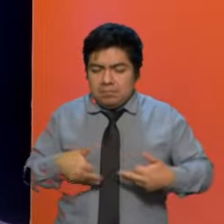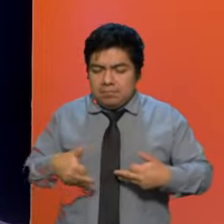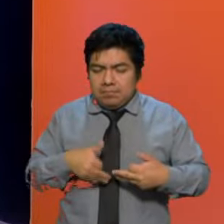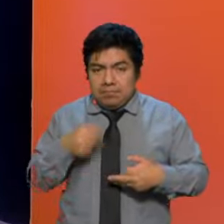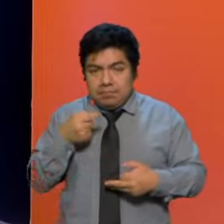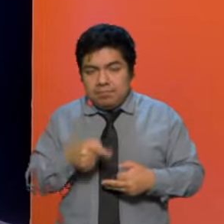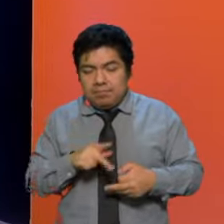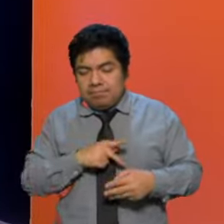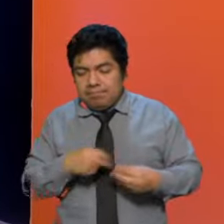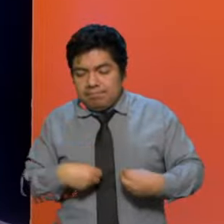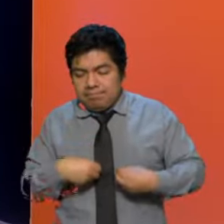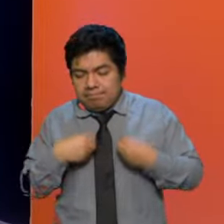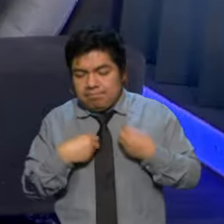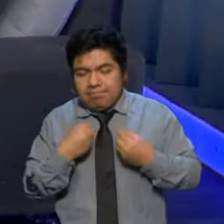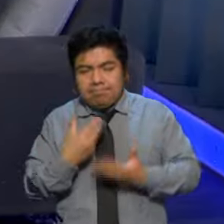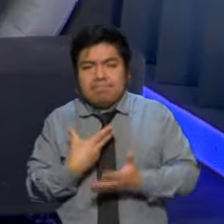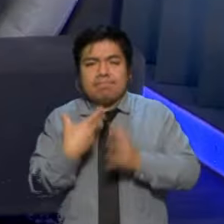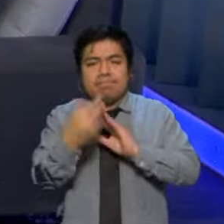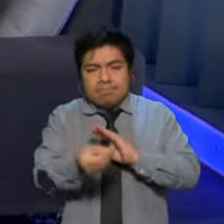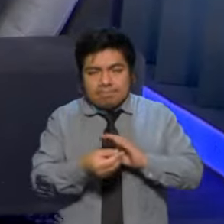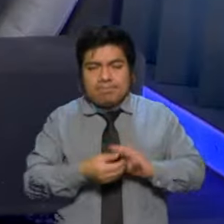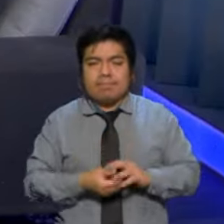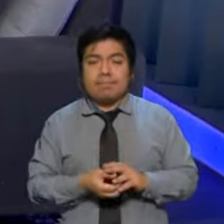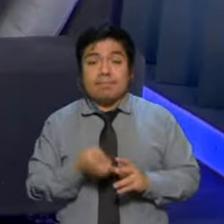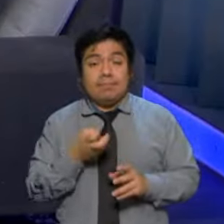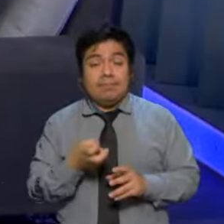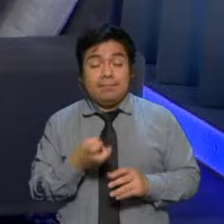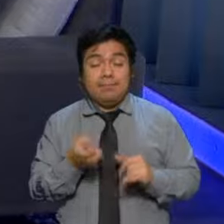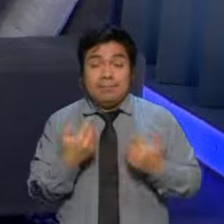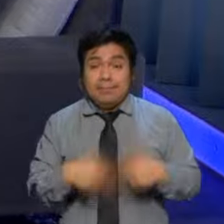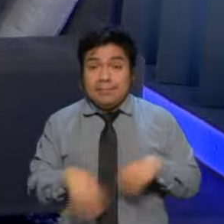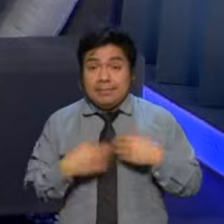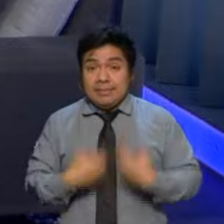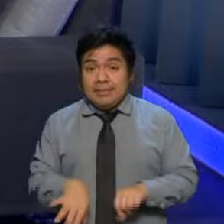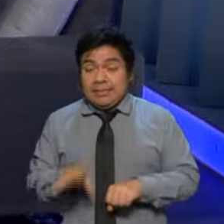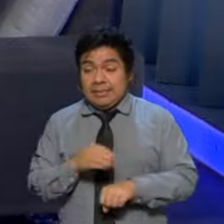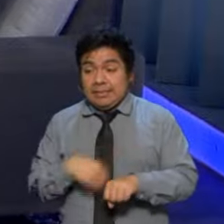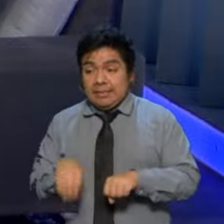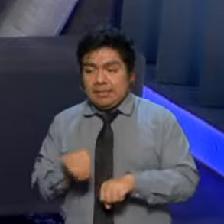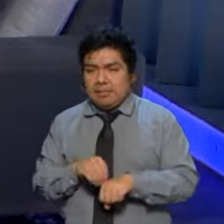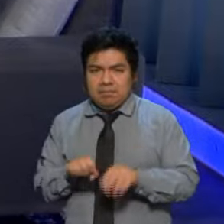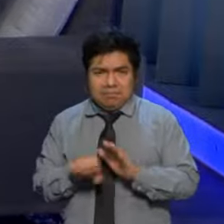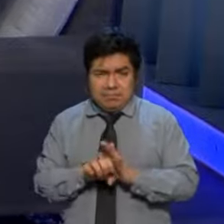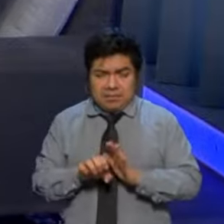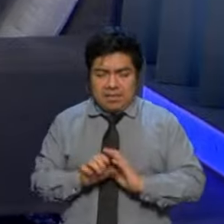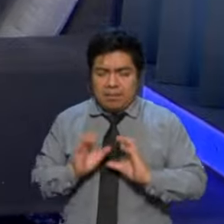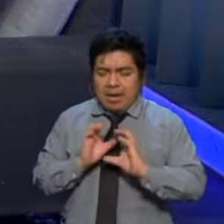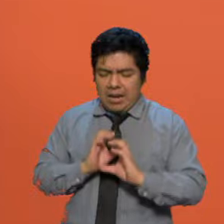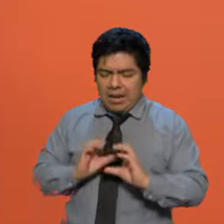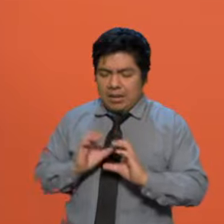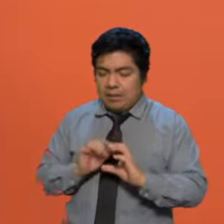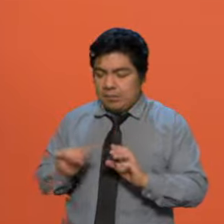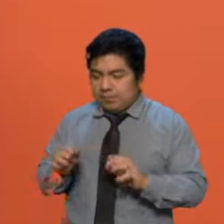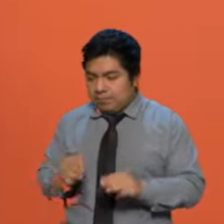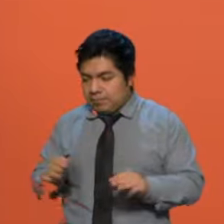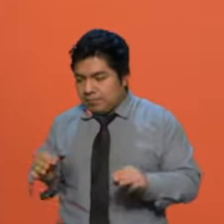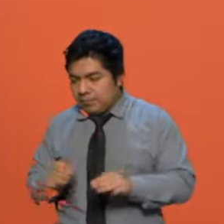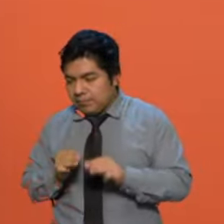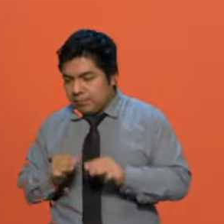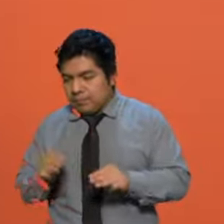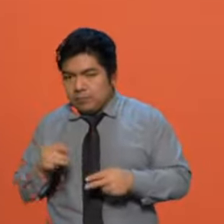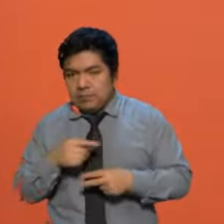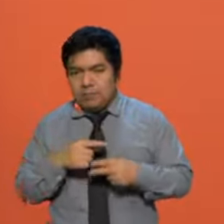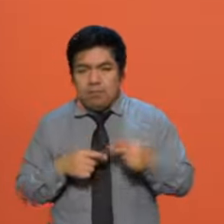historia. Eso está padre. Y sobre todo que te pongan el playlist de tu vida. Sí. 2 rolas que irían